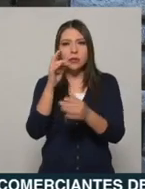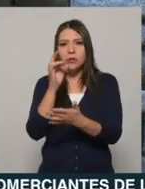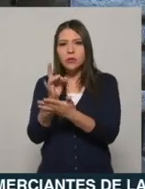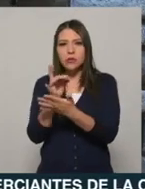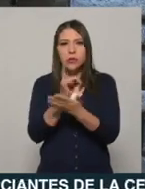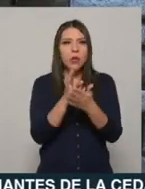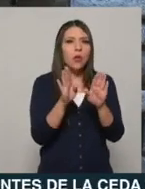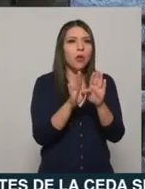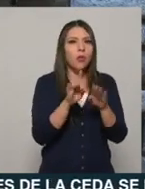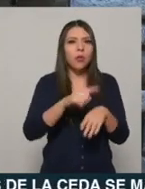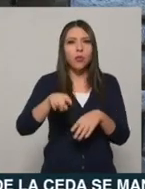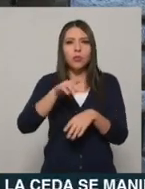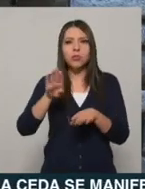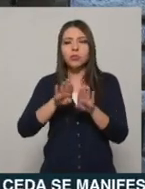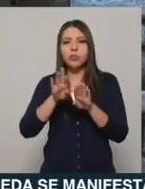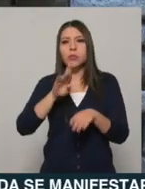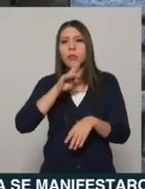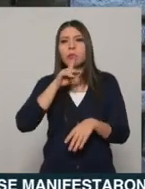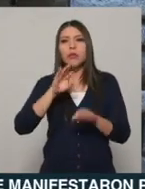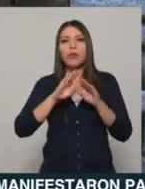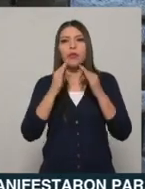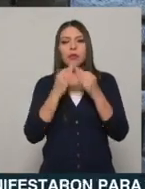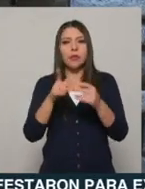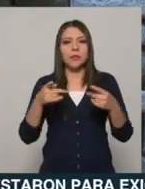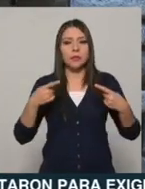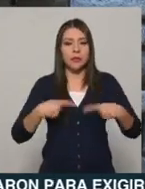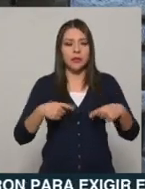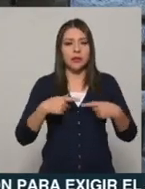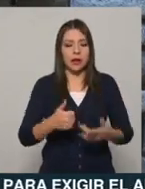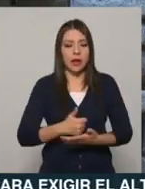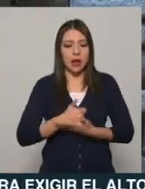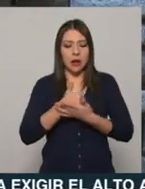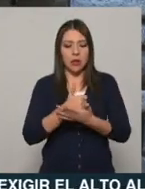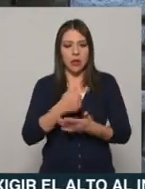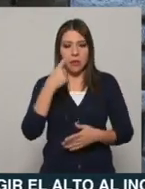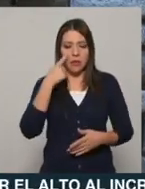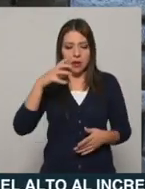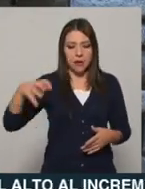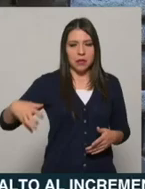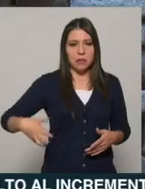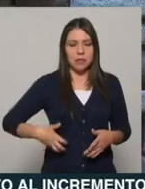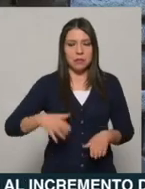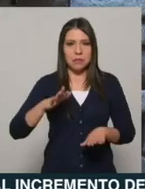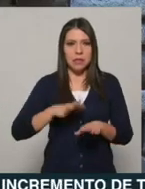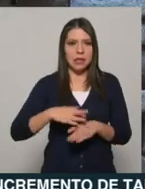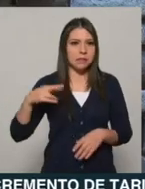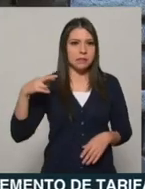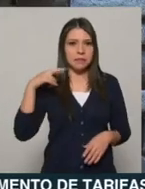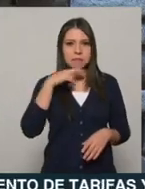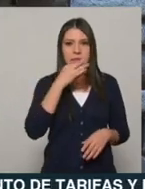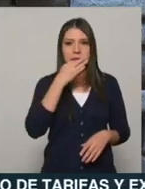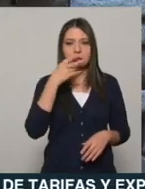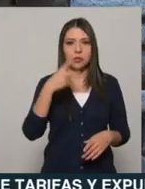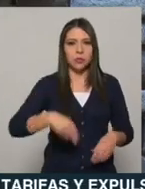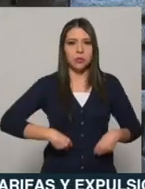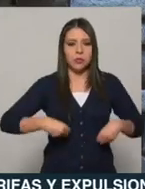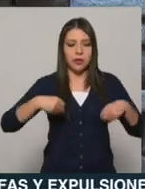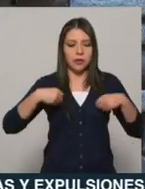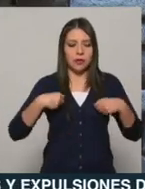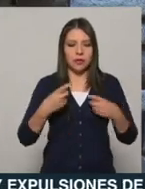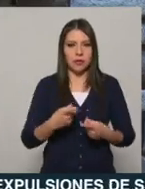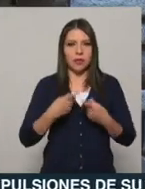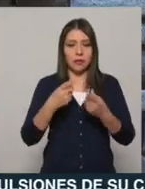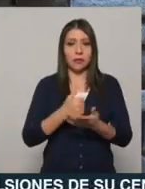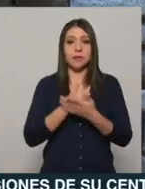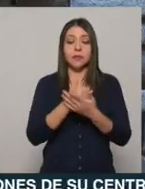mejor alternativa para el paciente. Entonces, ayudamos a que el paciente se trasplante mucho más prontamente, mejorando su calidad de vida. Si yo comparo dejar